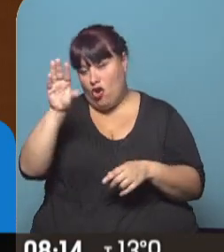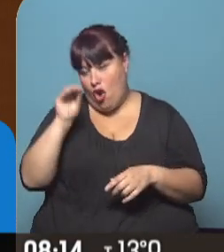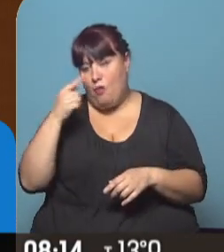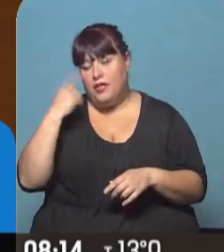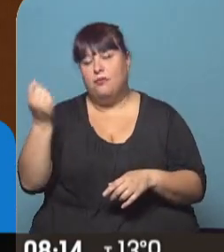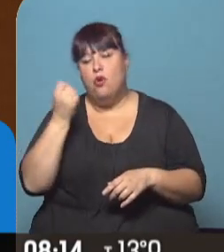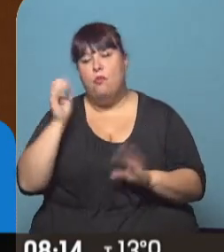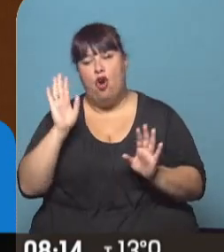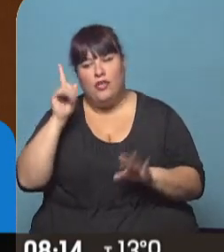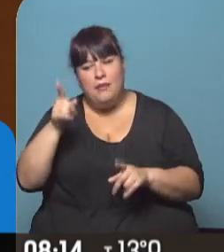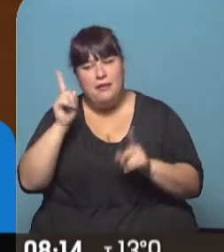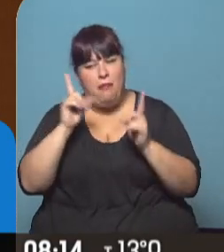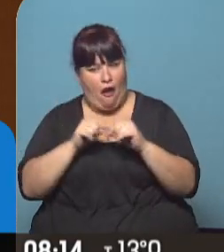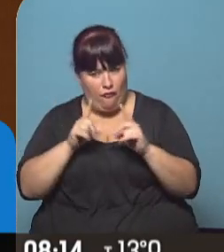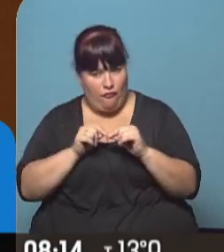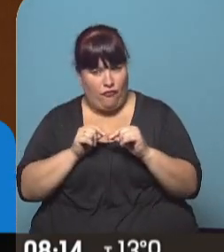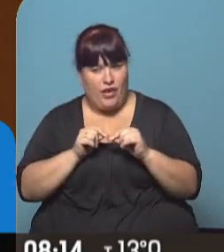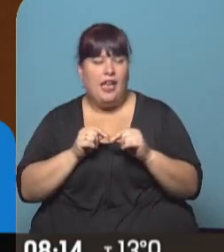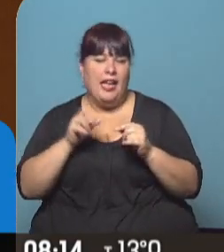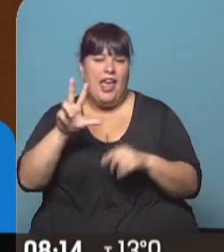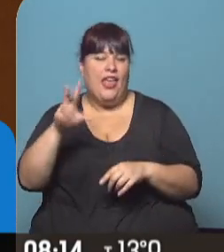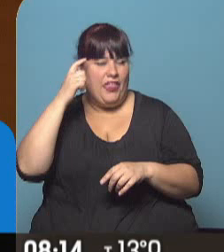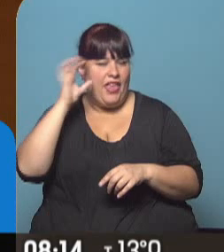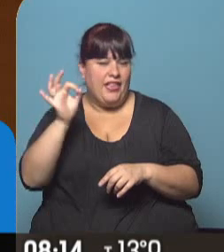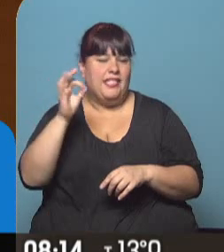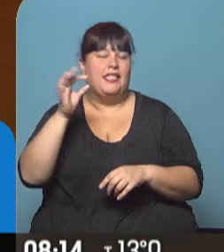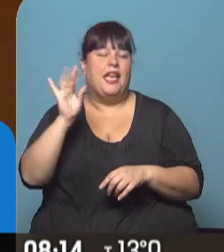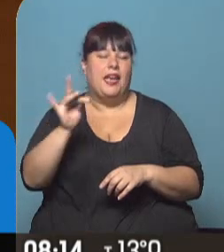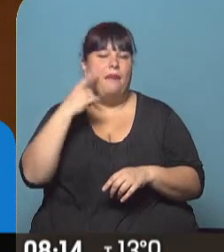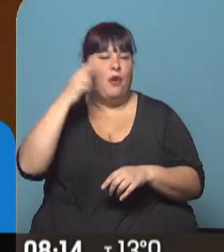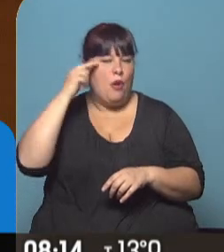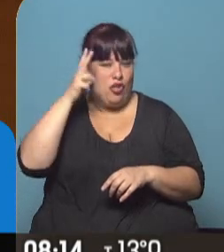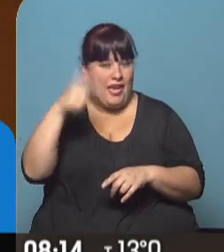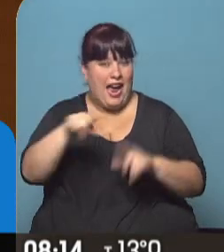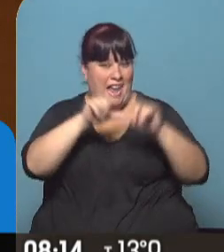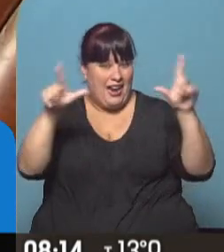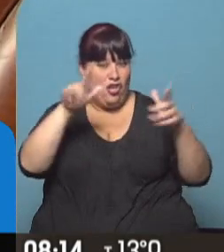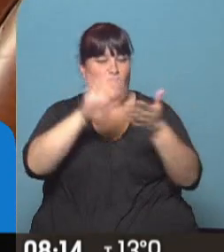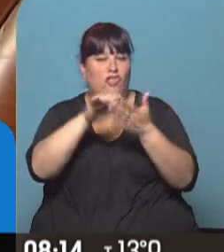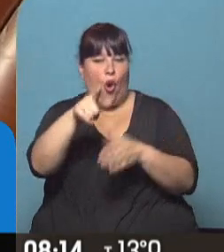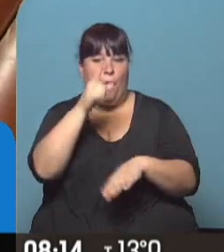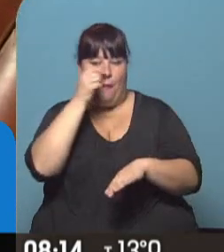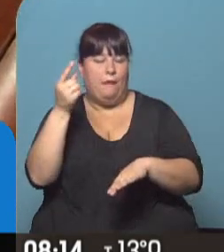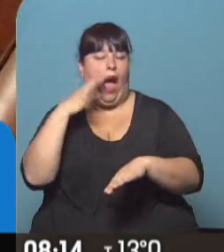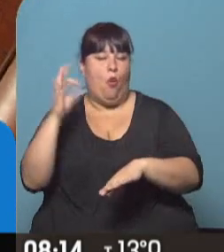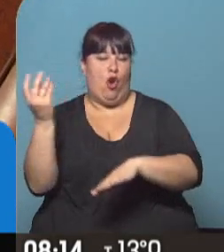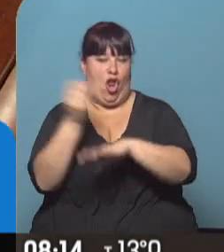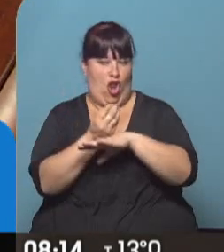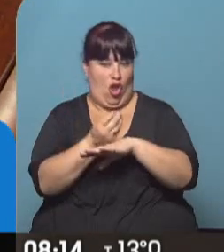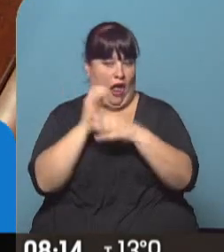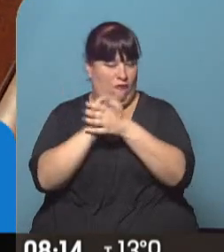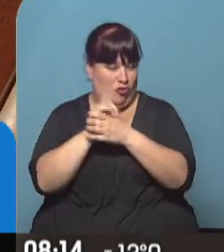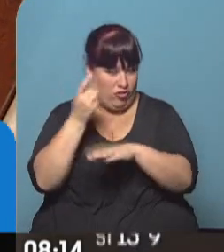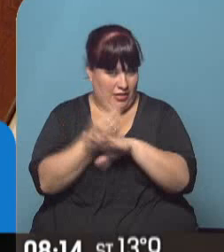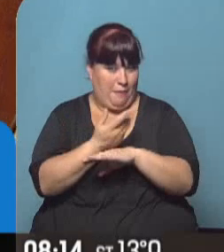importancia de que fue esa fecha del 10 de diciembre del 83 en las imágenes estamos viendo que tiene que ver con la asunción de raúl